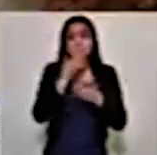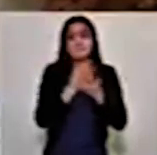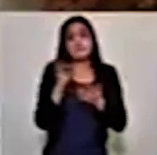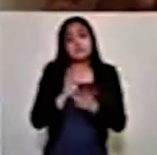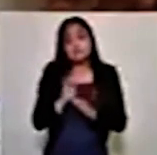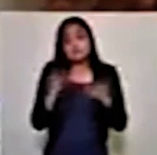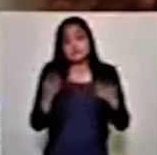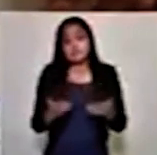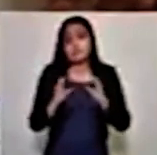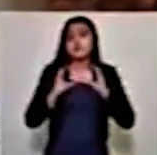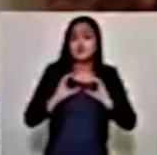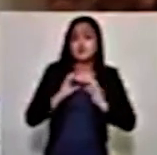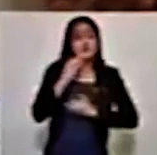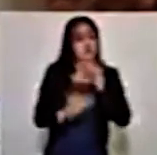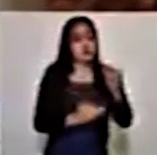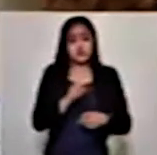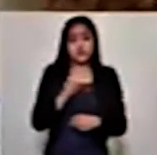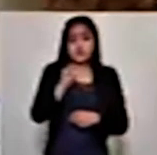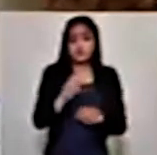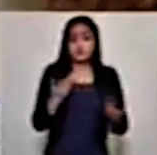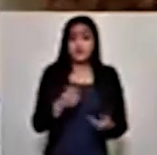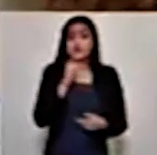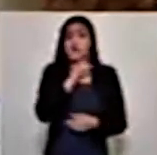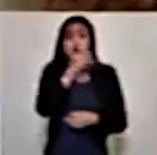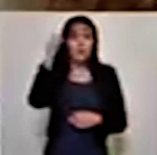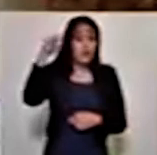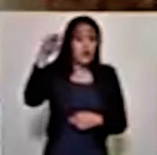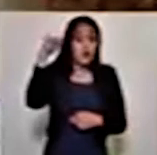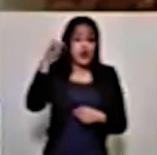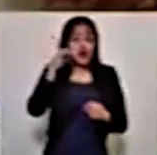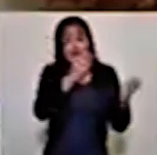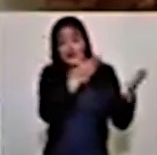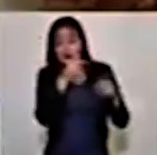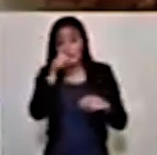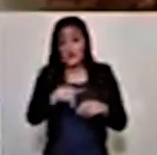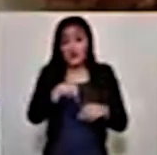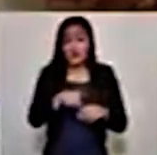Esperanza, están protegidos, los oaxaqueños que pasan por